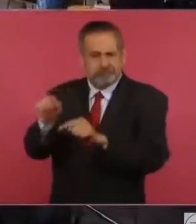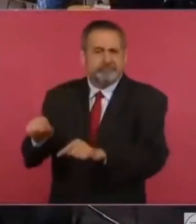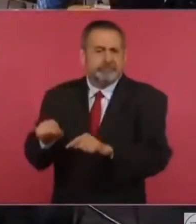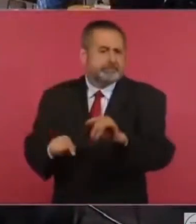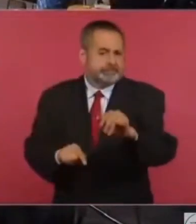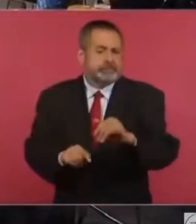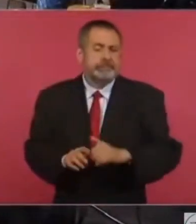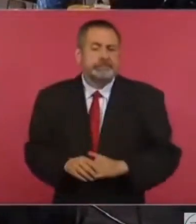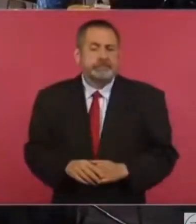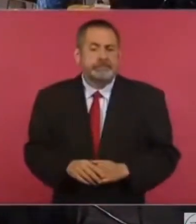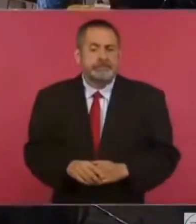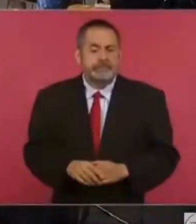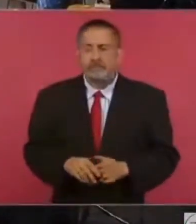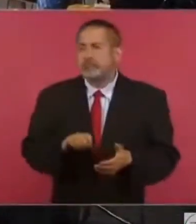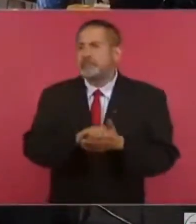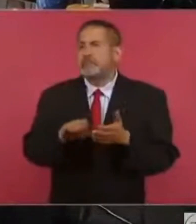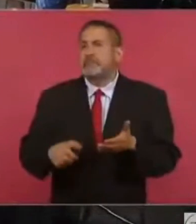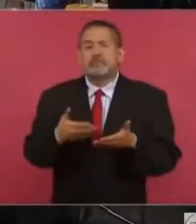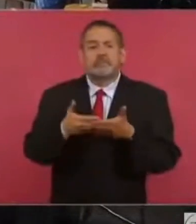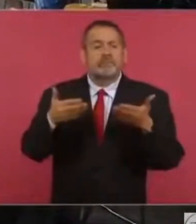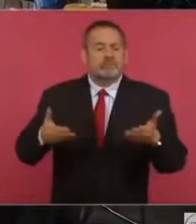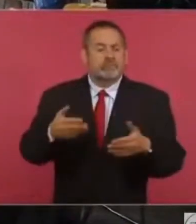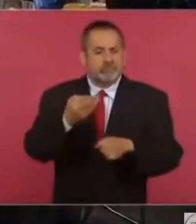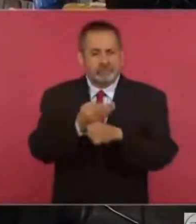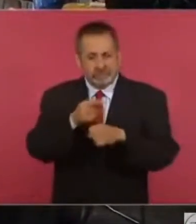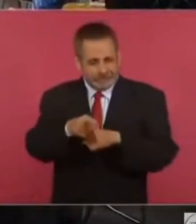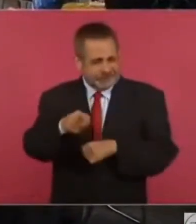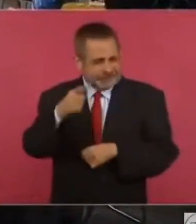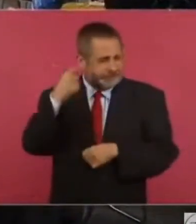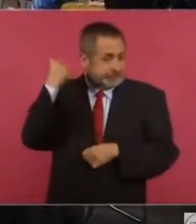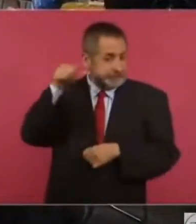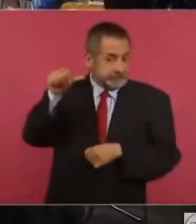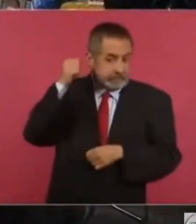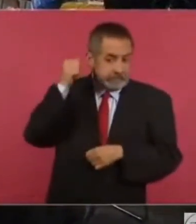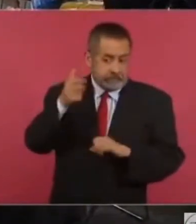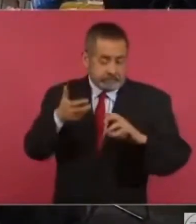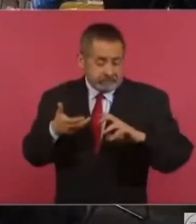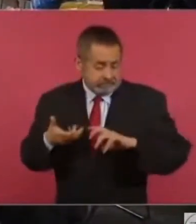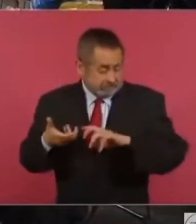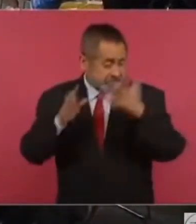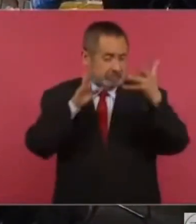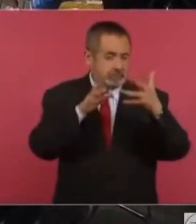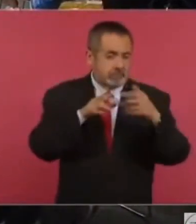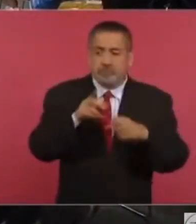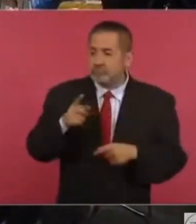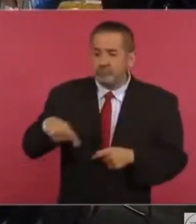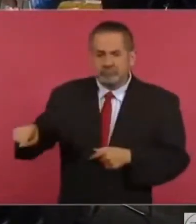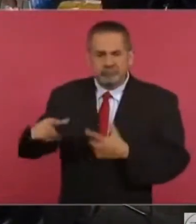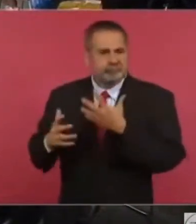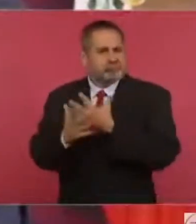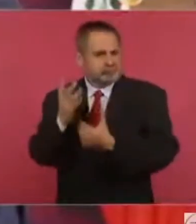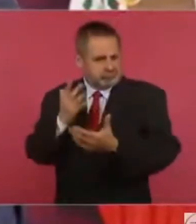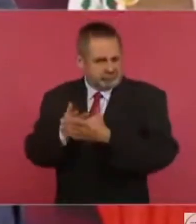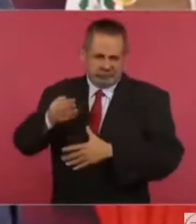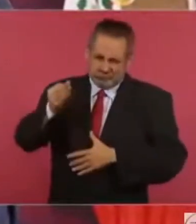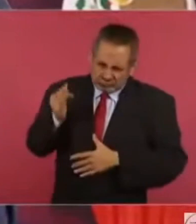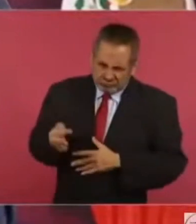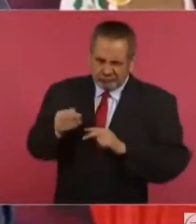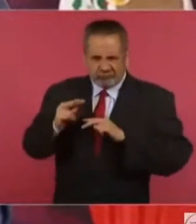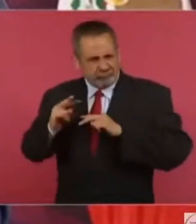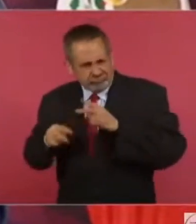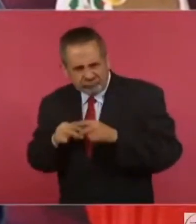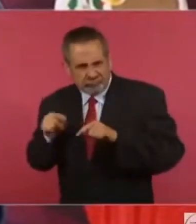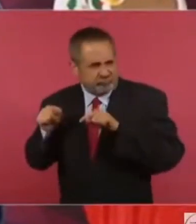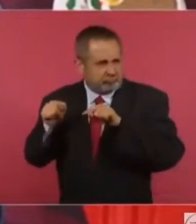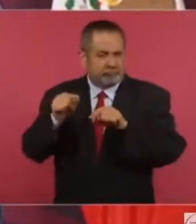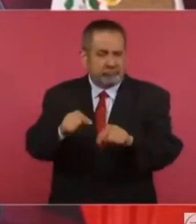Porque ahora, por ejemplo, con esta tragedia en Acapulco, ahí están los trabajadores de